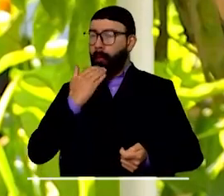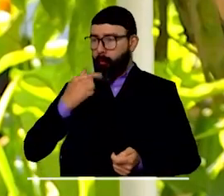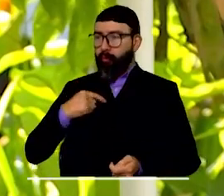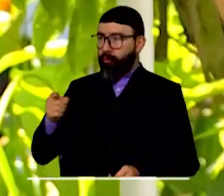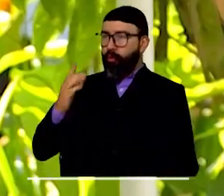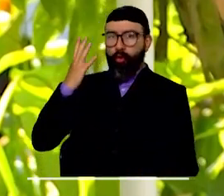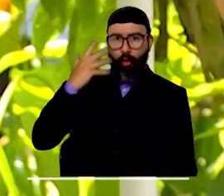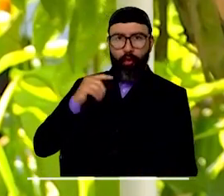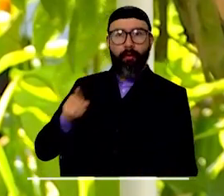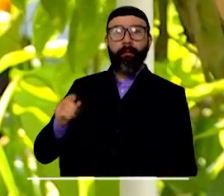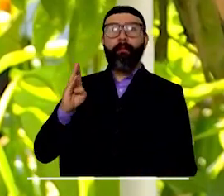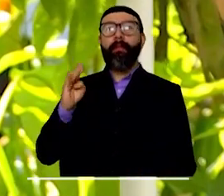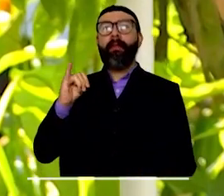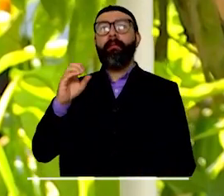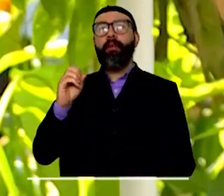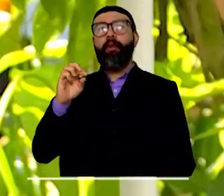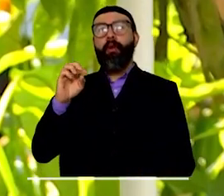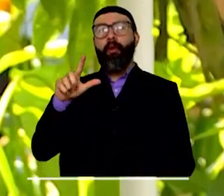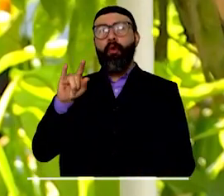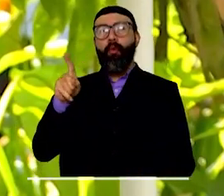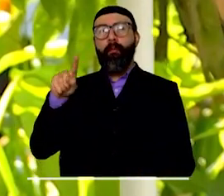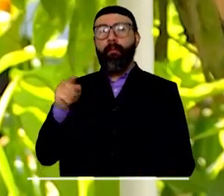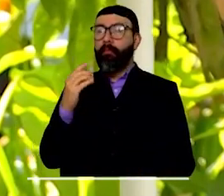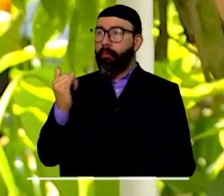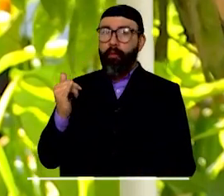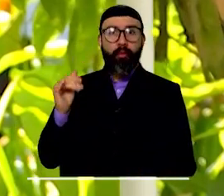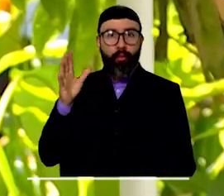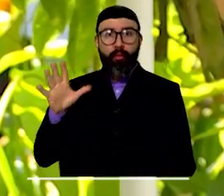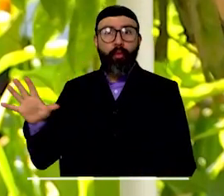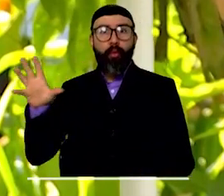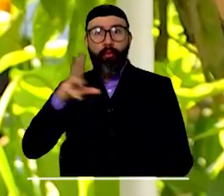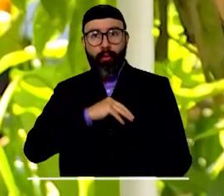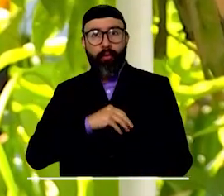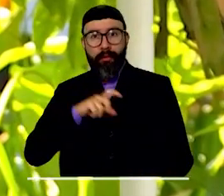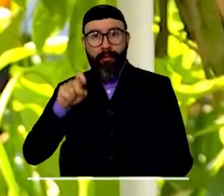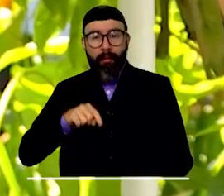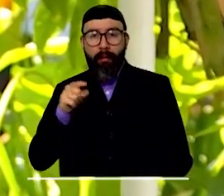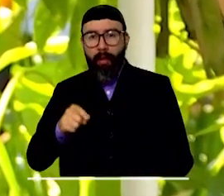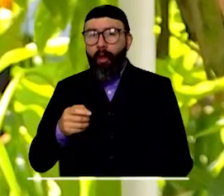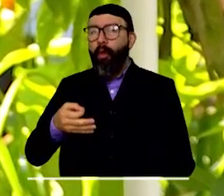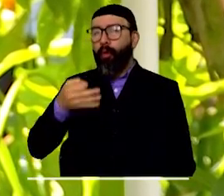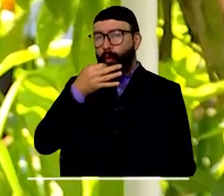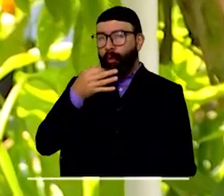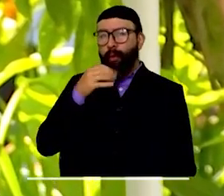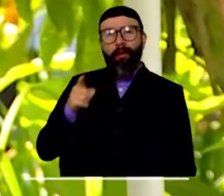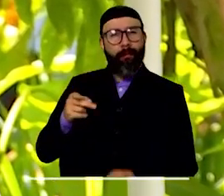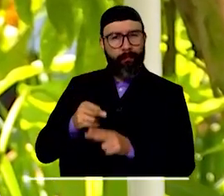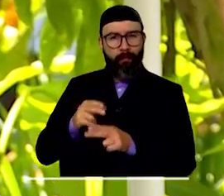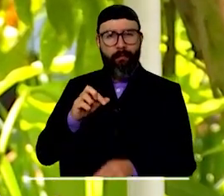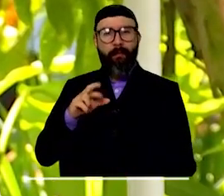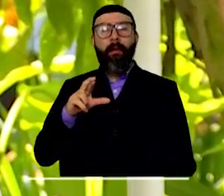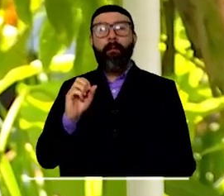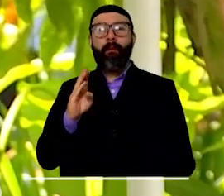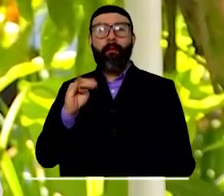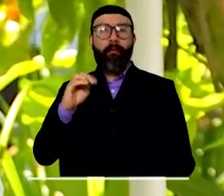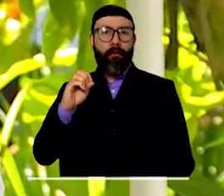días. Es un producto que todo el mundo debería tomar, que son los probióticos, que además tiene